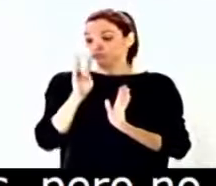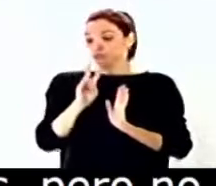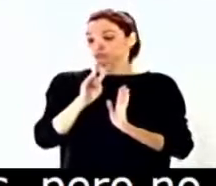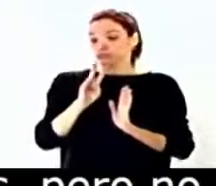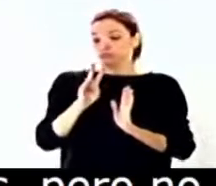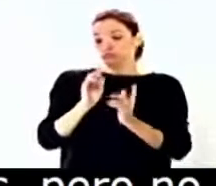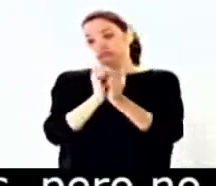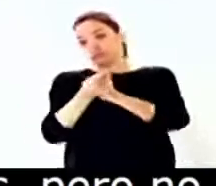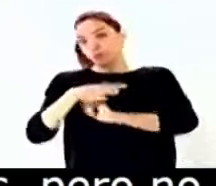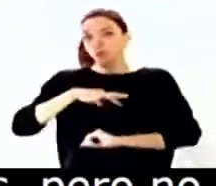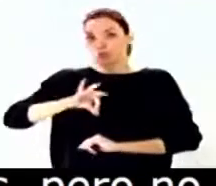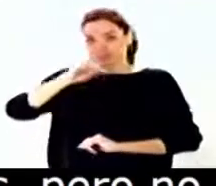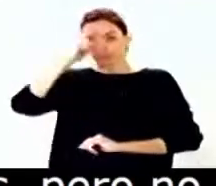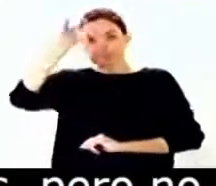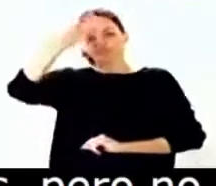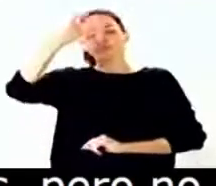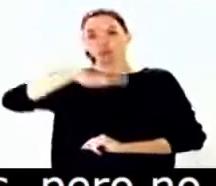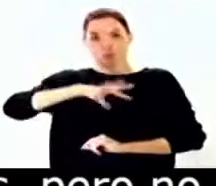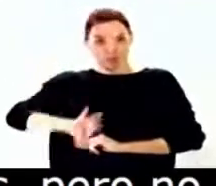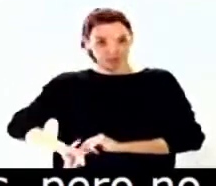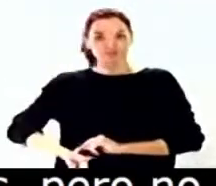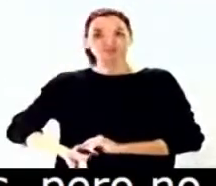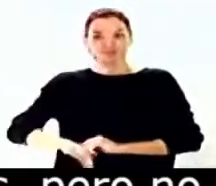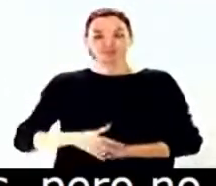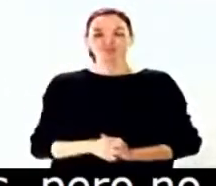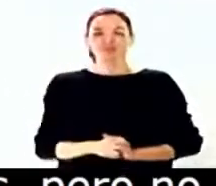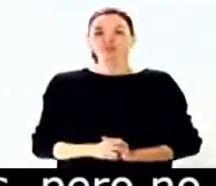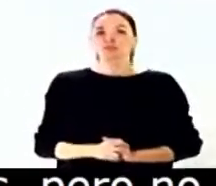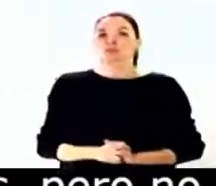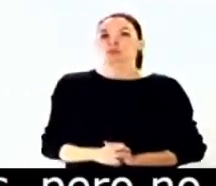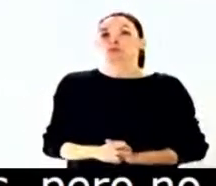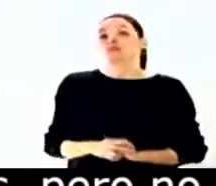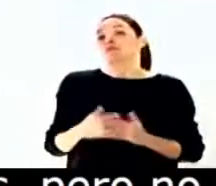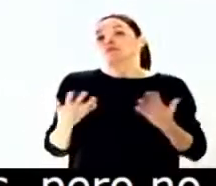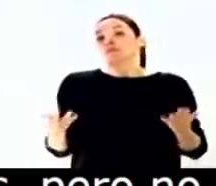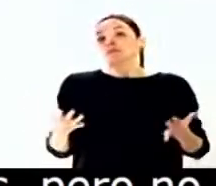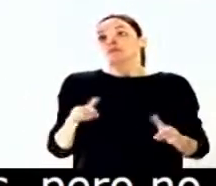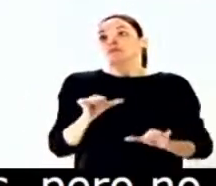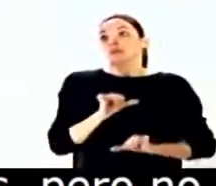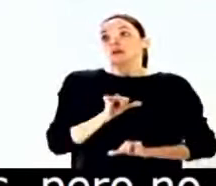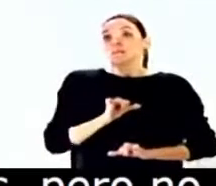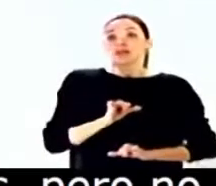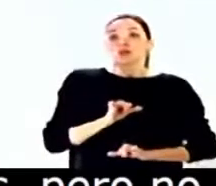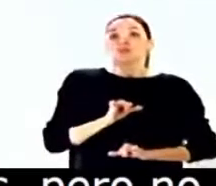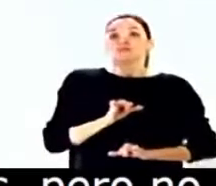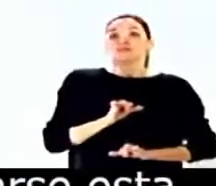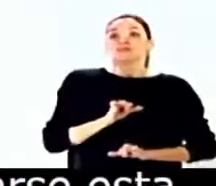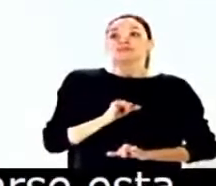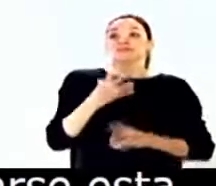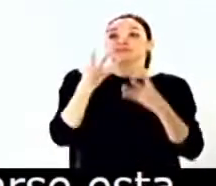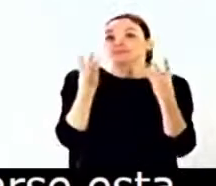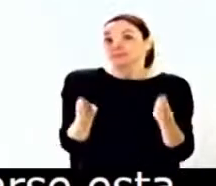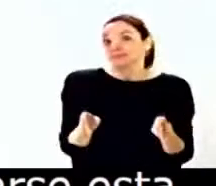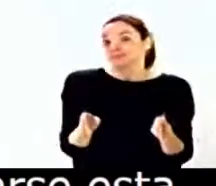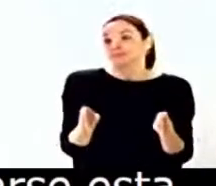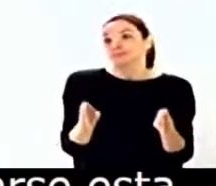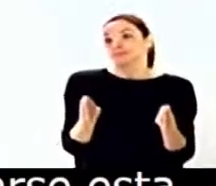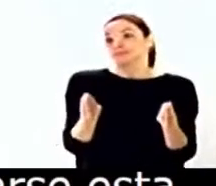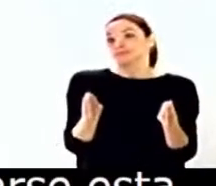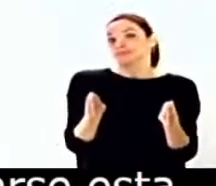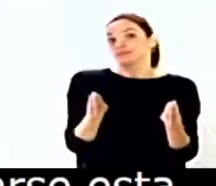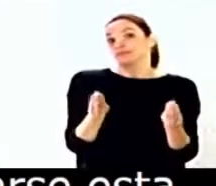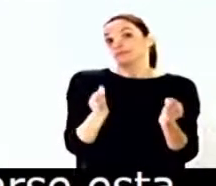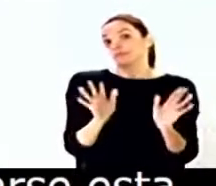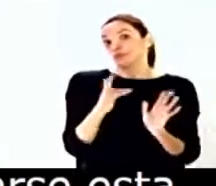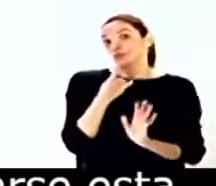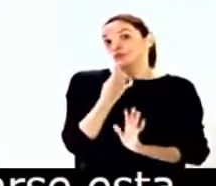cosa y a lo mejor dentro de unas horas pueden ser otra. Por tanto, espero que me comprendáis esta postura, pero como